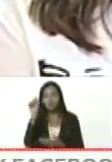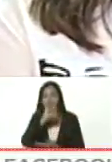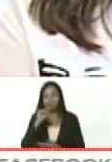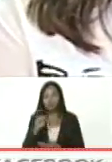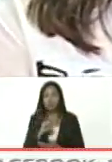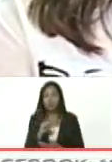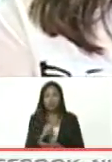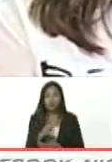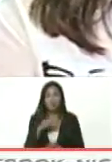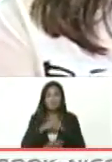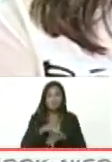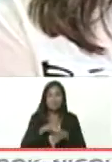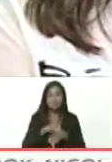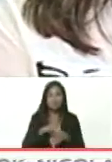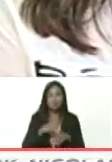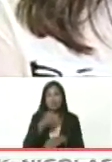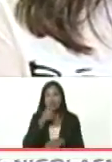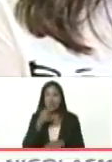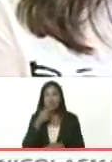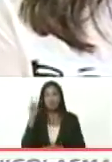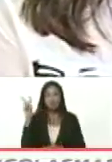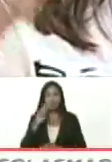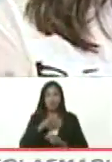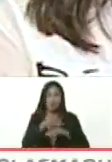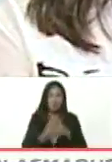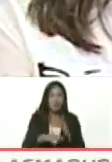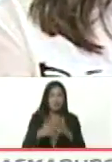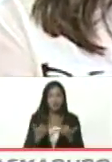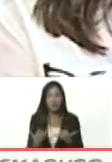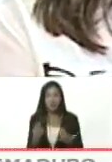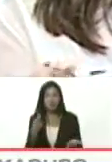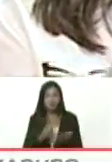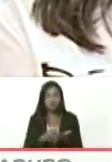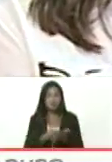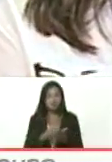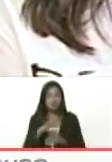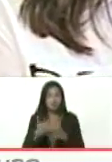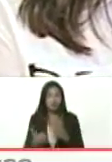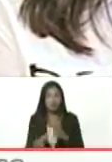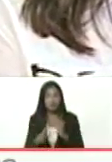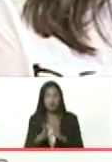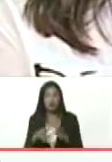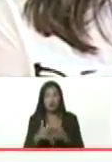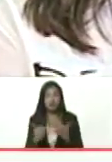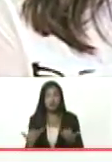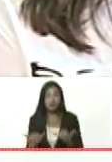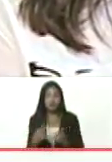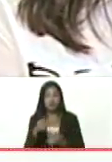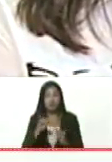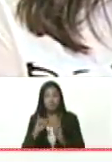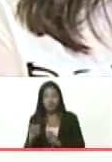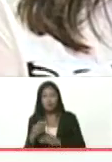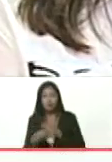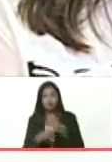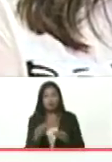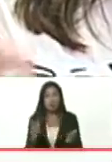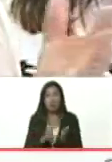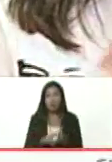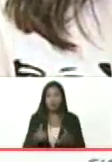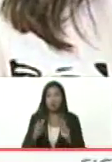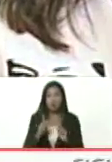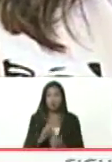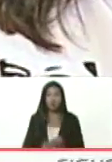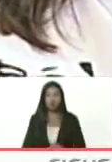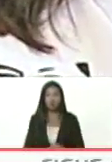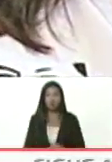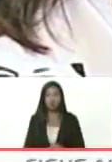misión Venezuela Bella estamos ya programados para el financiamiento de estos proyectos que usted había previamente aprobado, y